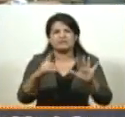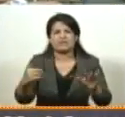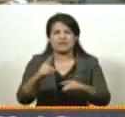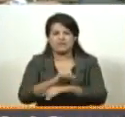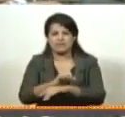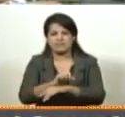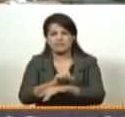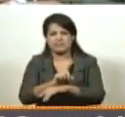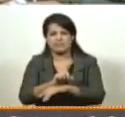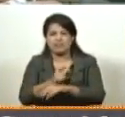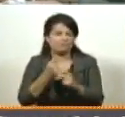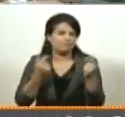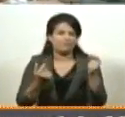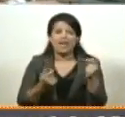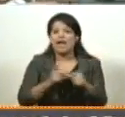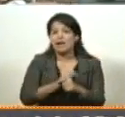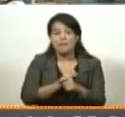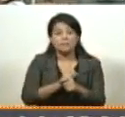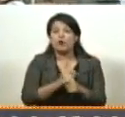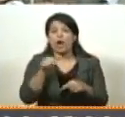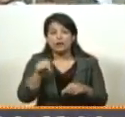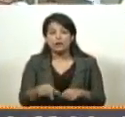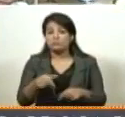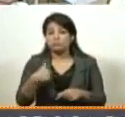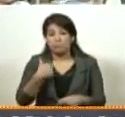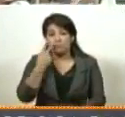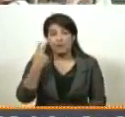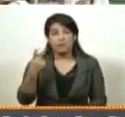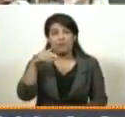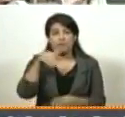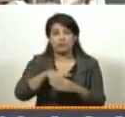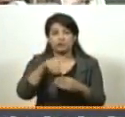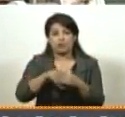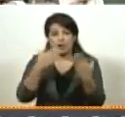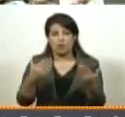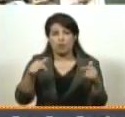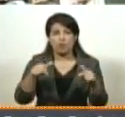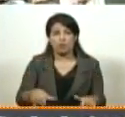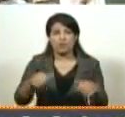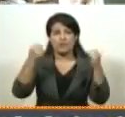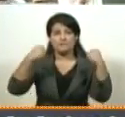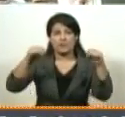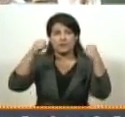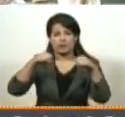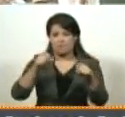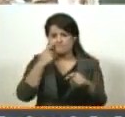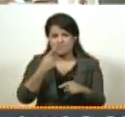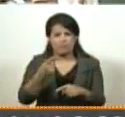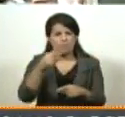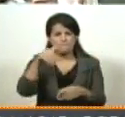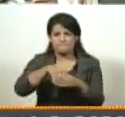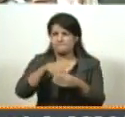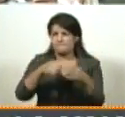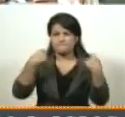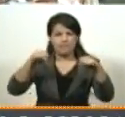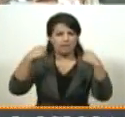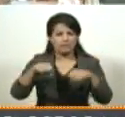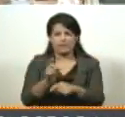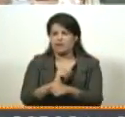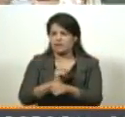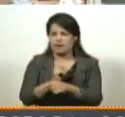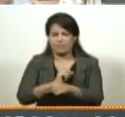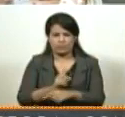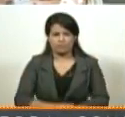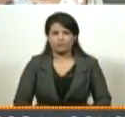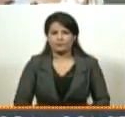decir, es un acto de votación, lo que estamos observando en este día de simulacro es un acto de votación bastante